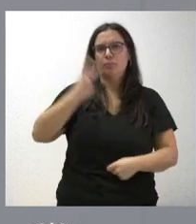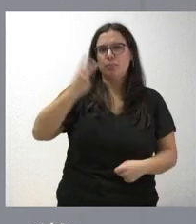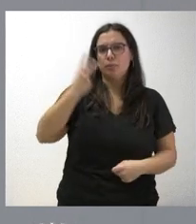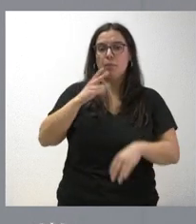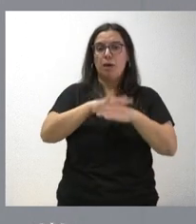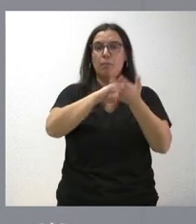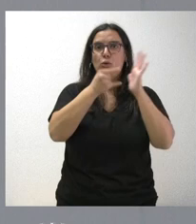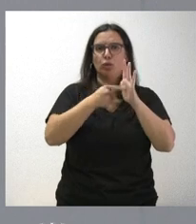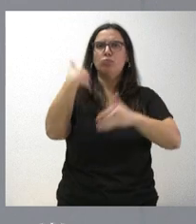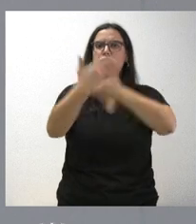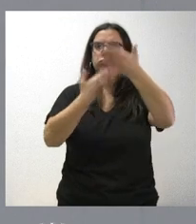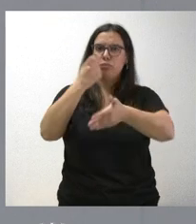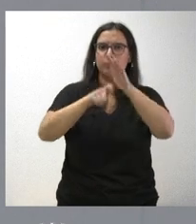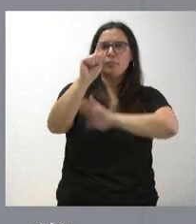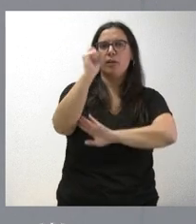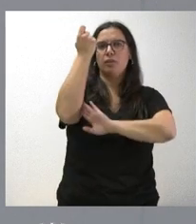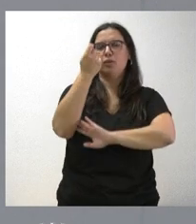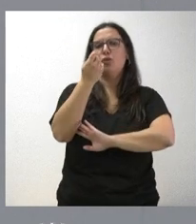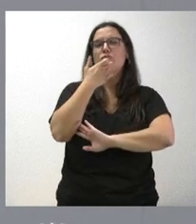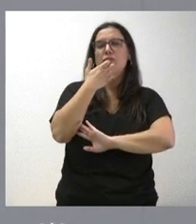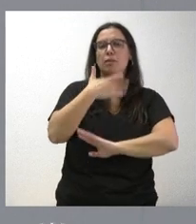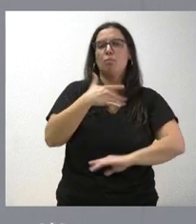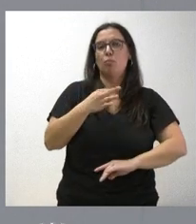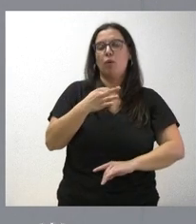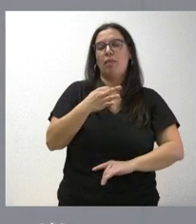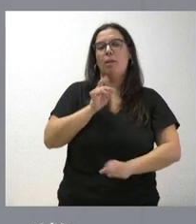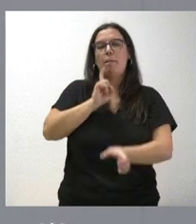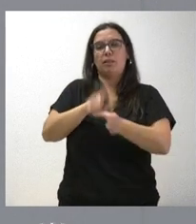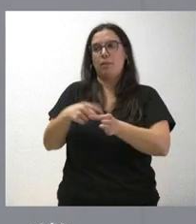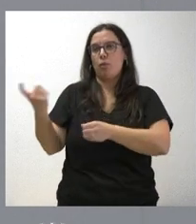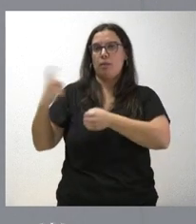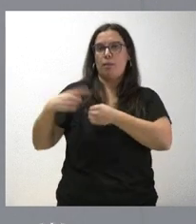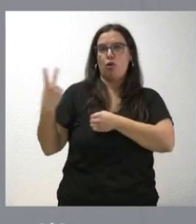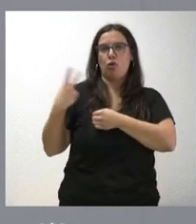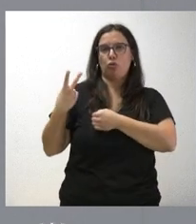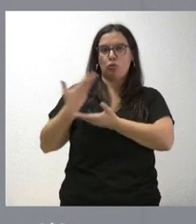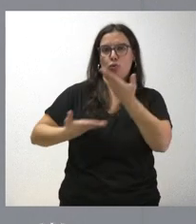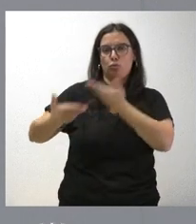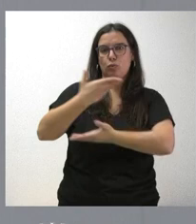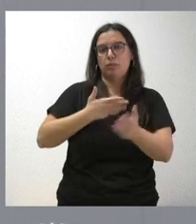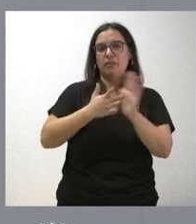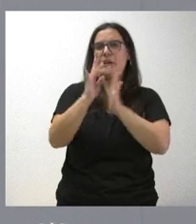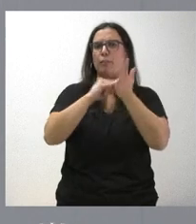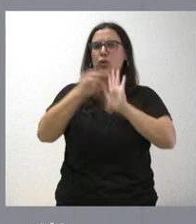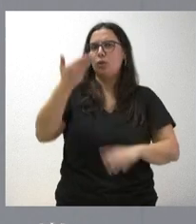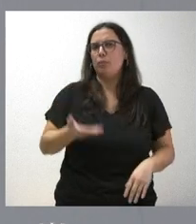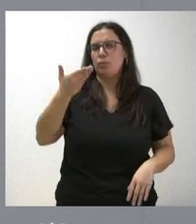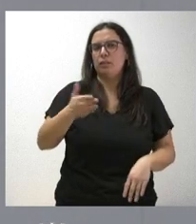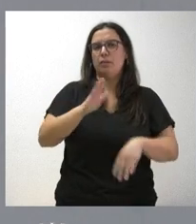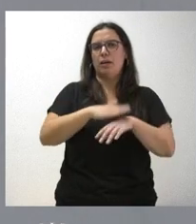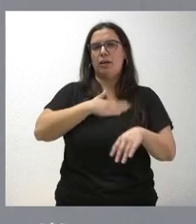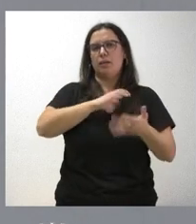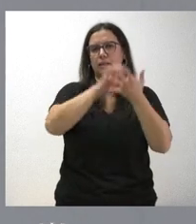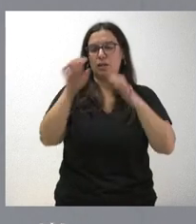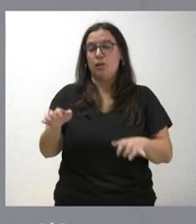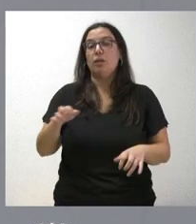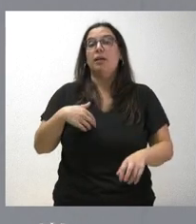proyectos salgan adelante en lo que pueda ser necesario de la participación de ambas administraciones se trata de proyectos importantes para Castilla y león